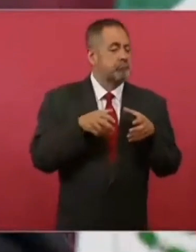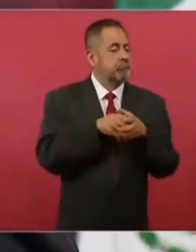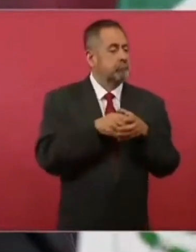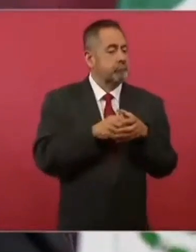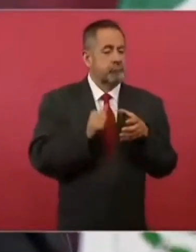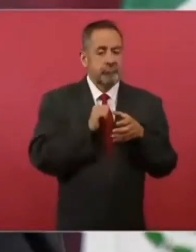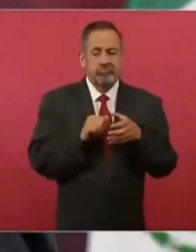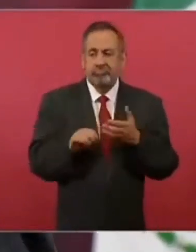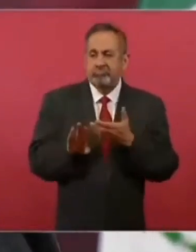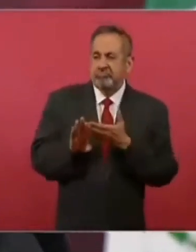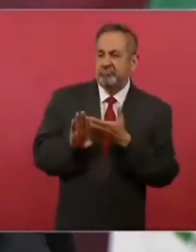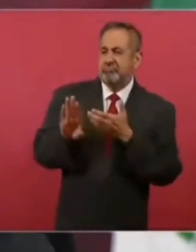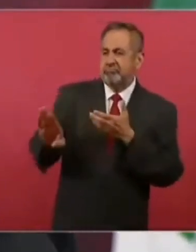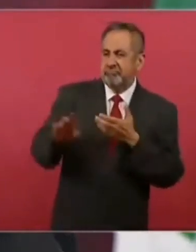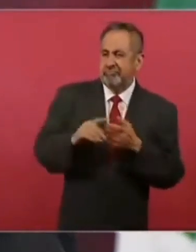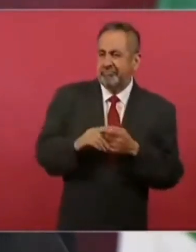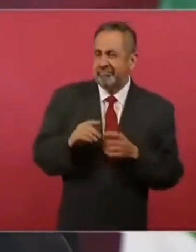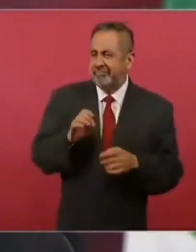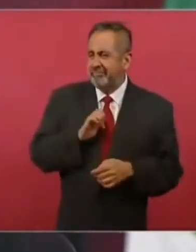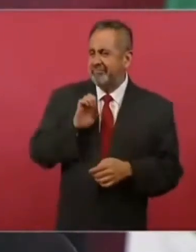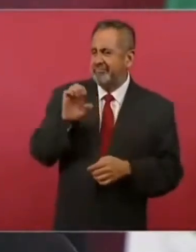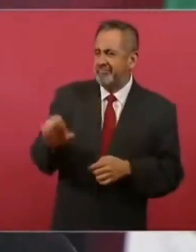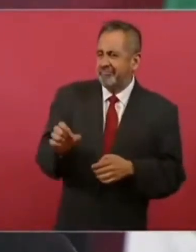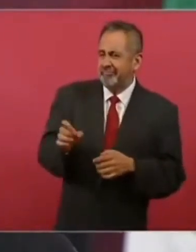Son clasistas, son racistas.